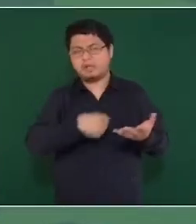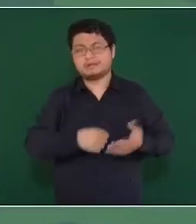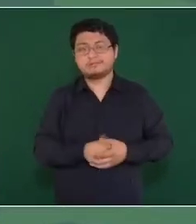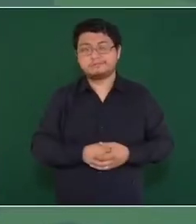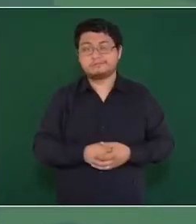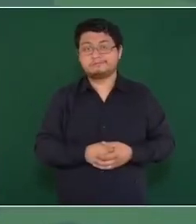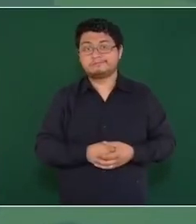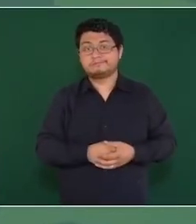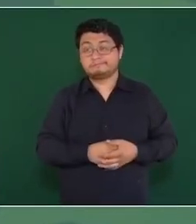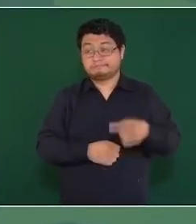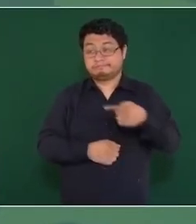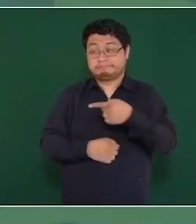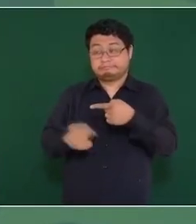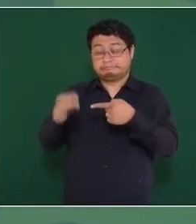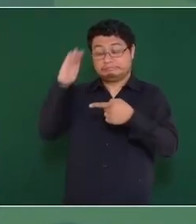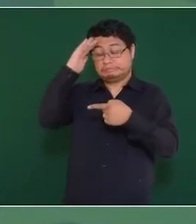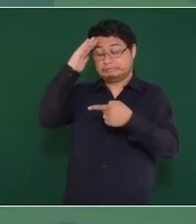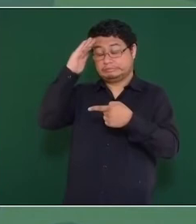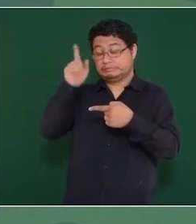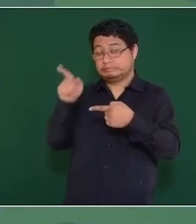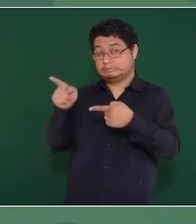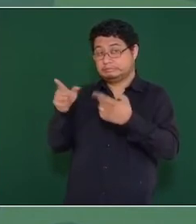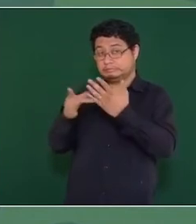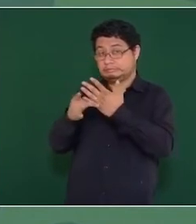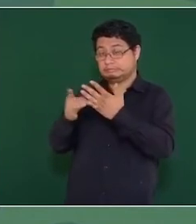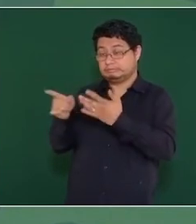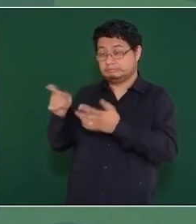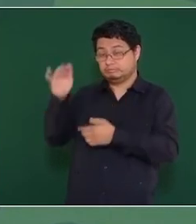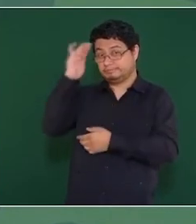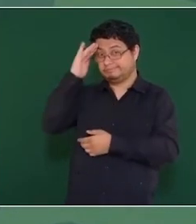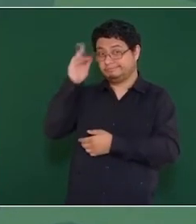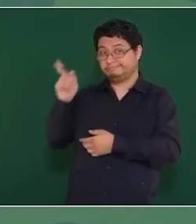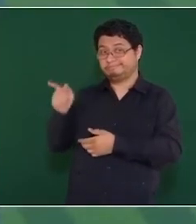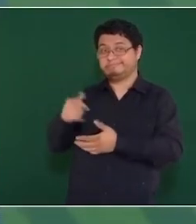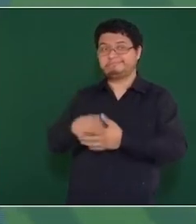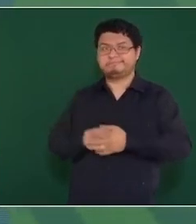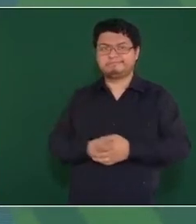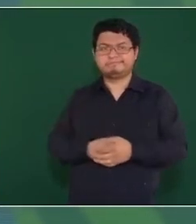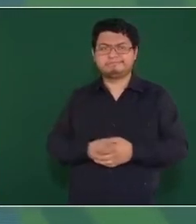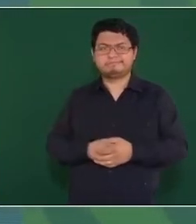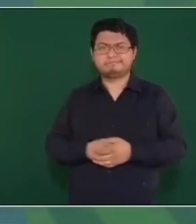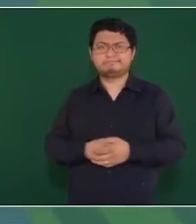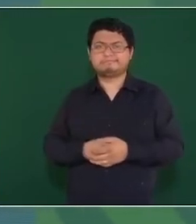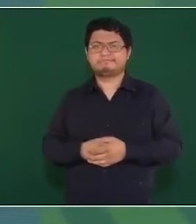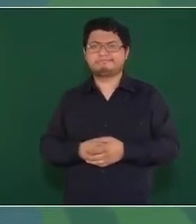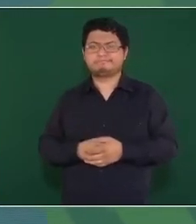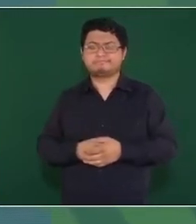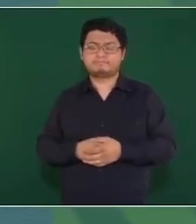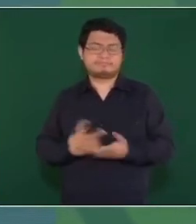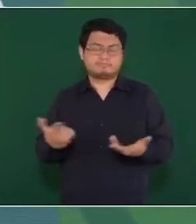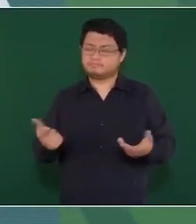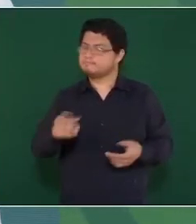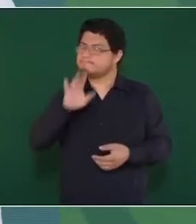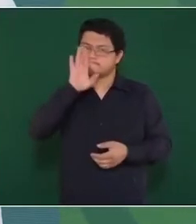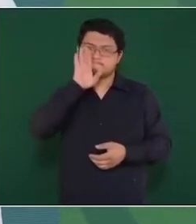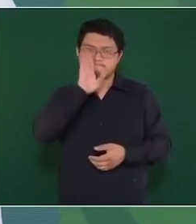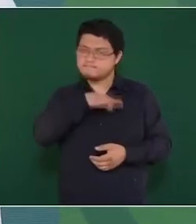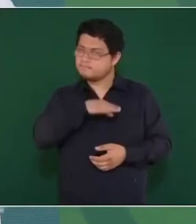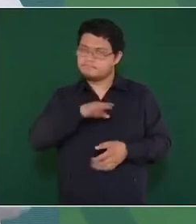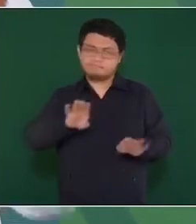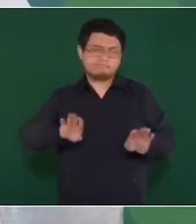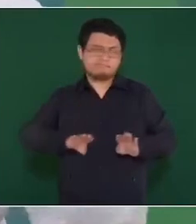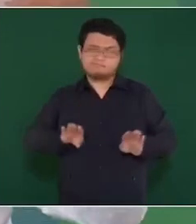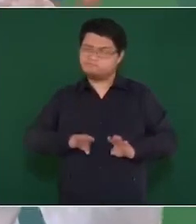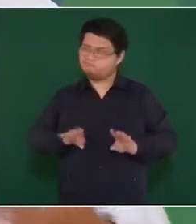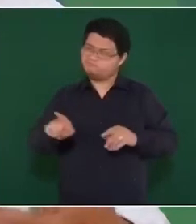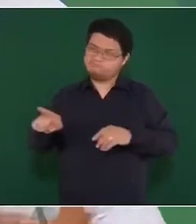Lo que se está llevando a cabo no es adecuado.